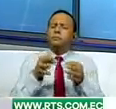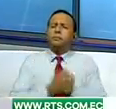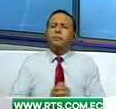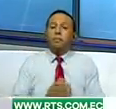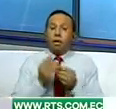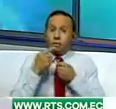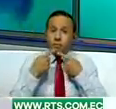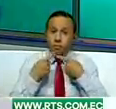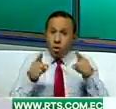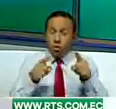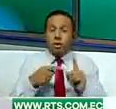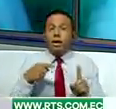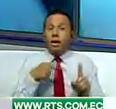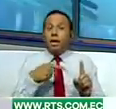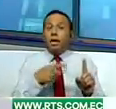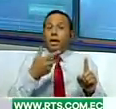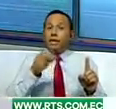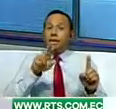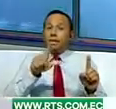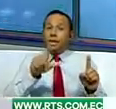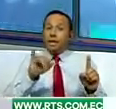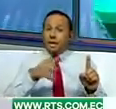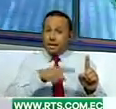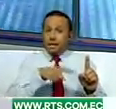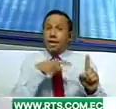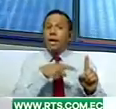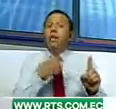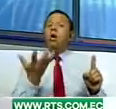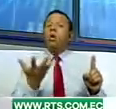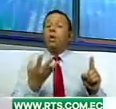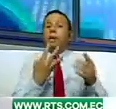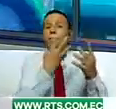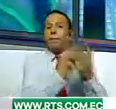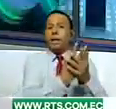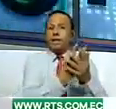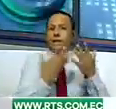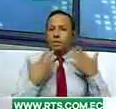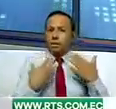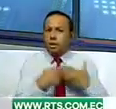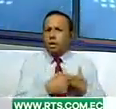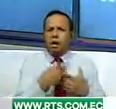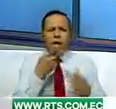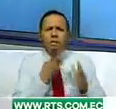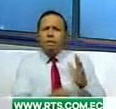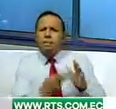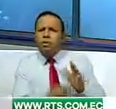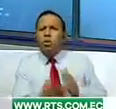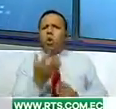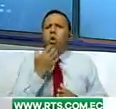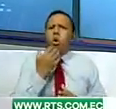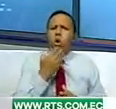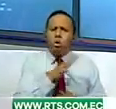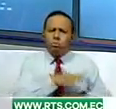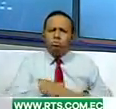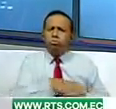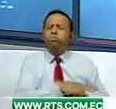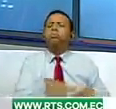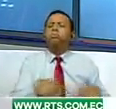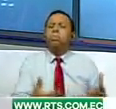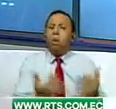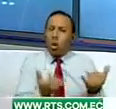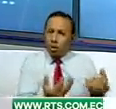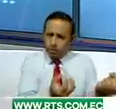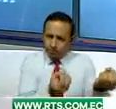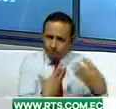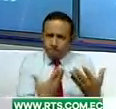lo anunciado. Charlie Pisa desde exteriores, desde la penitenciaría del Litoral. ¿Cuáles son las novedades que se registran a esta hora, Charlie? Te